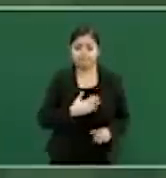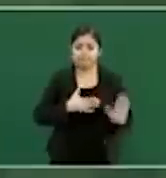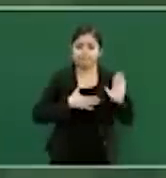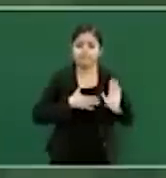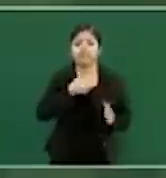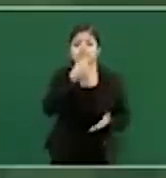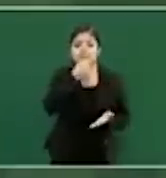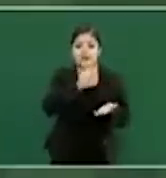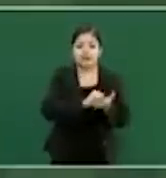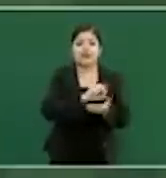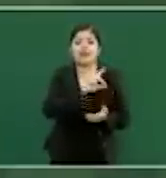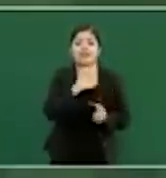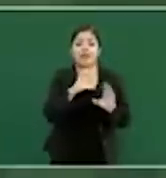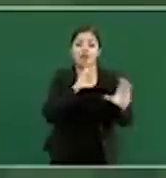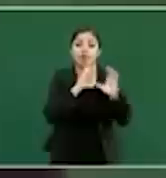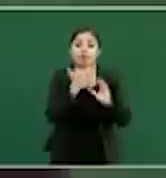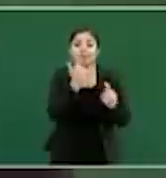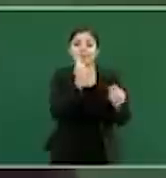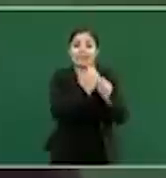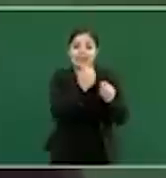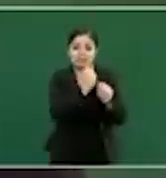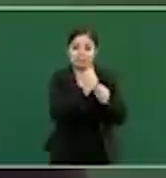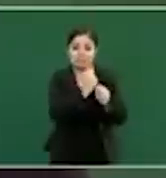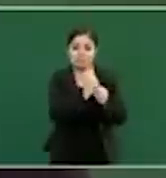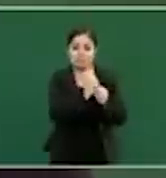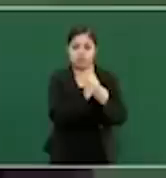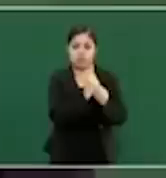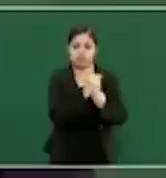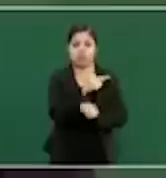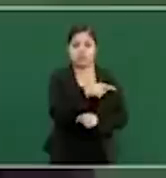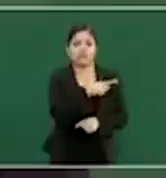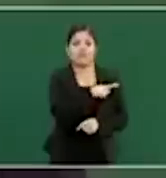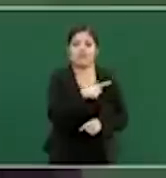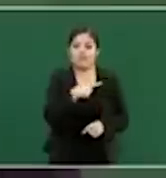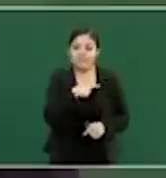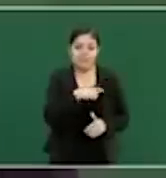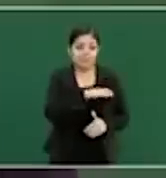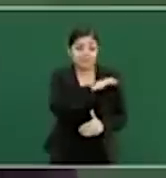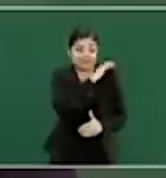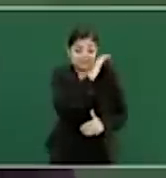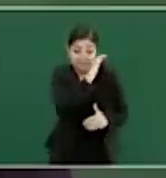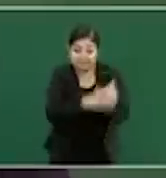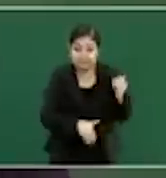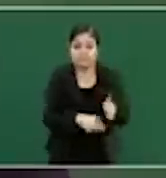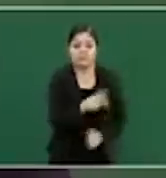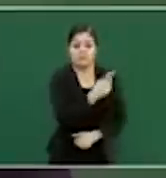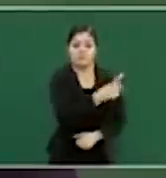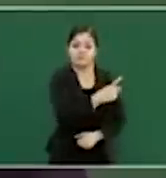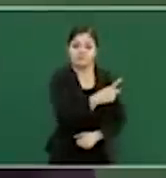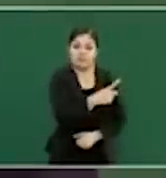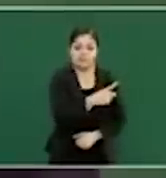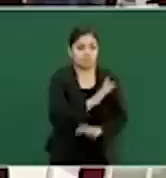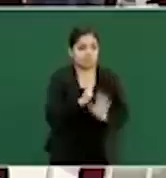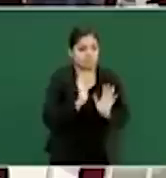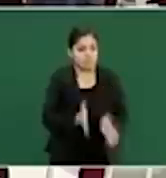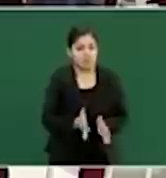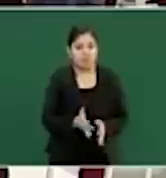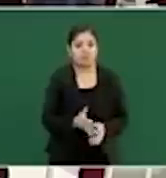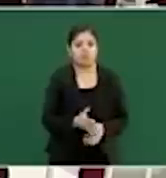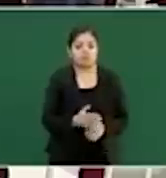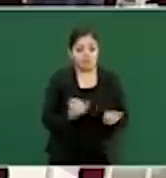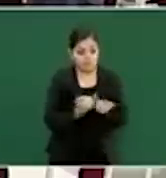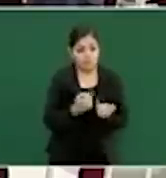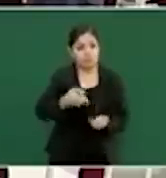de Comunicaciones y Transporte de terminar el tren en diciembre. Y ustedes me van a